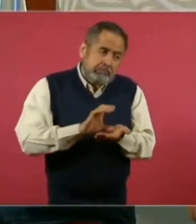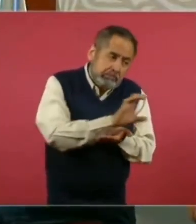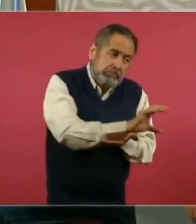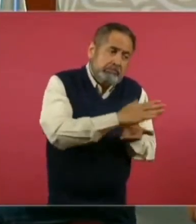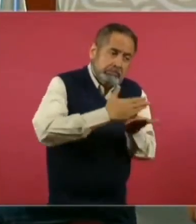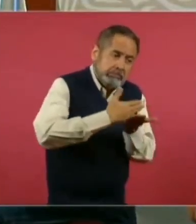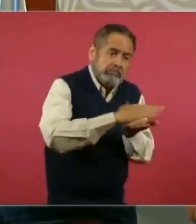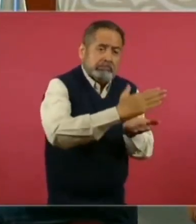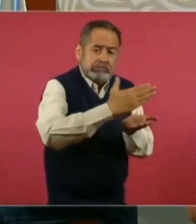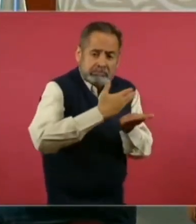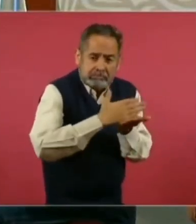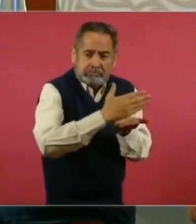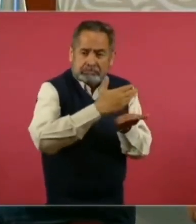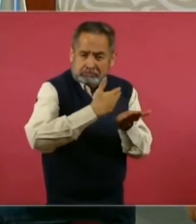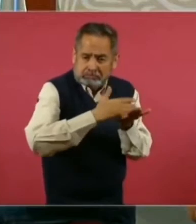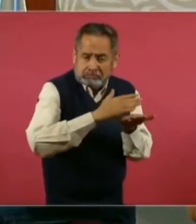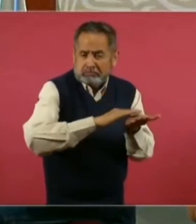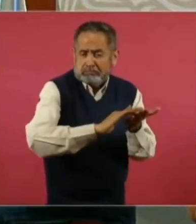Es la suma